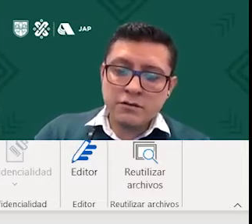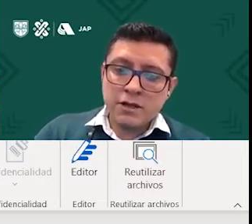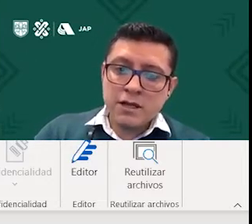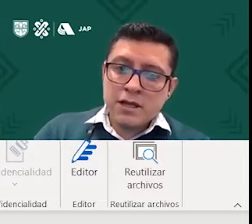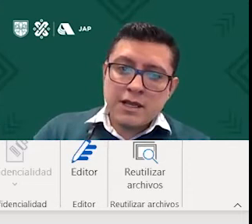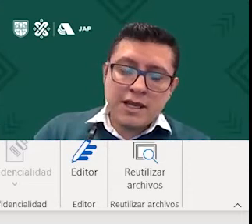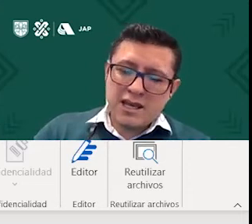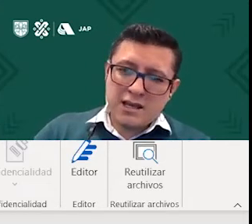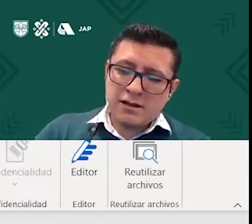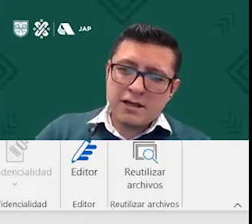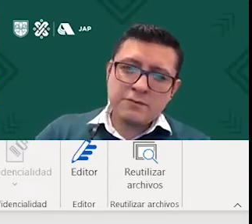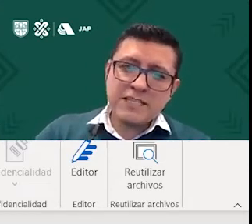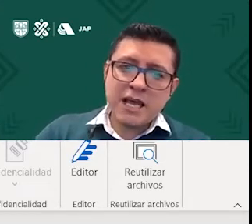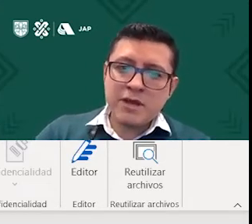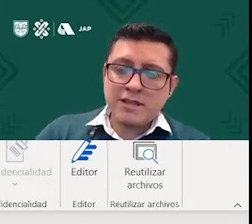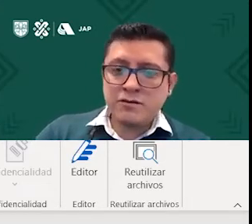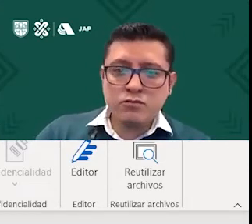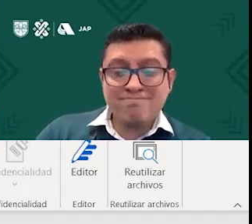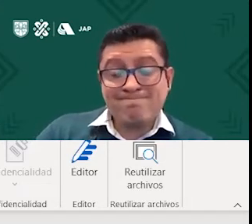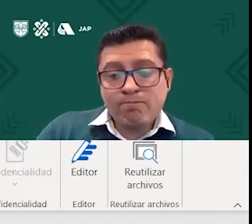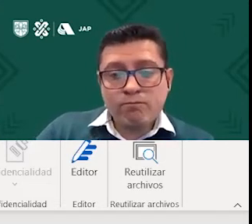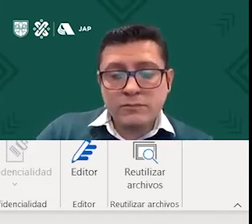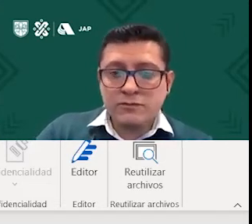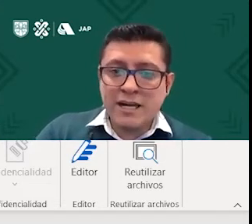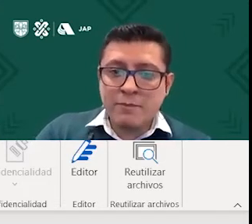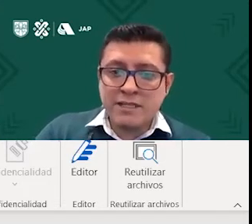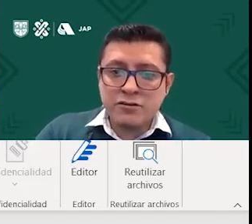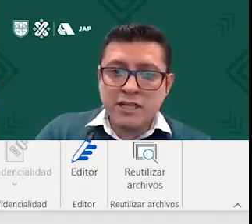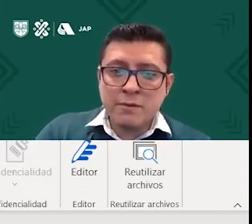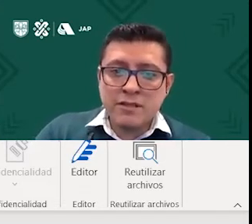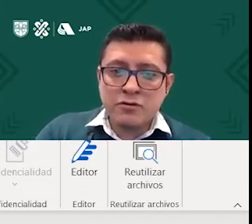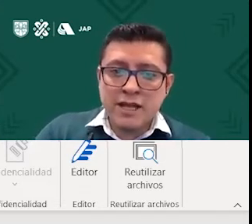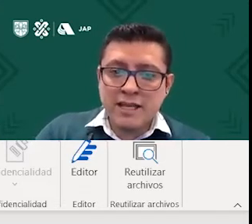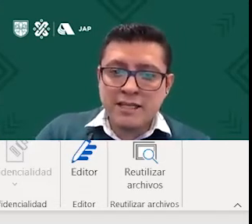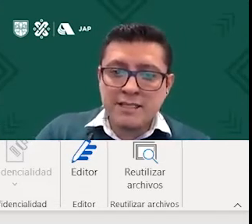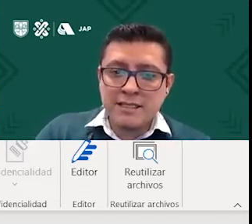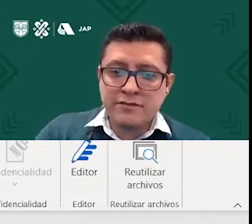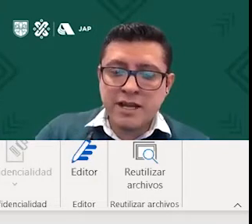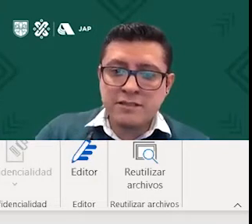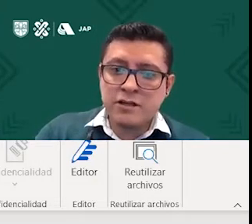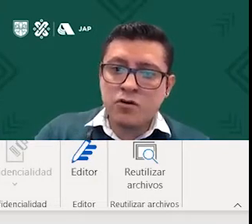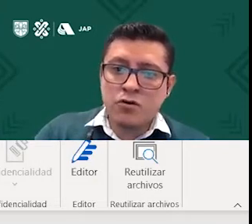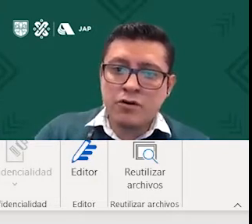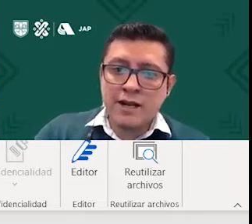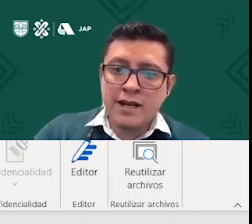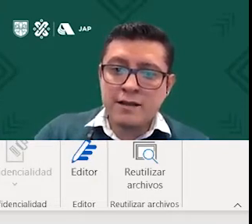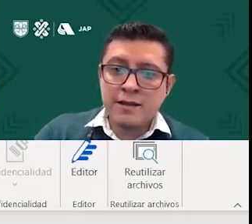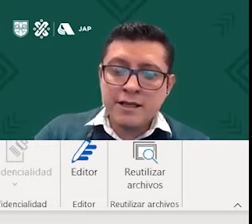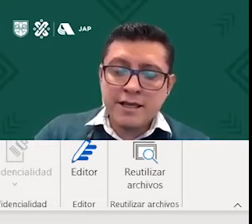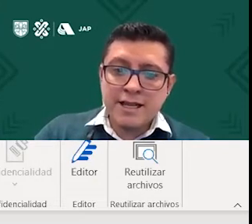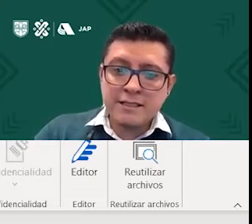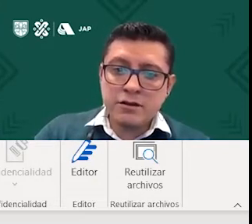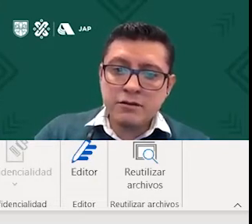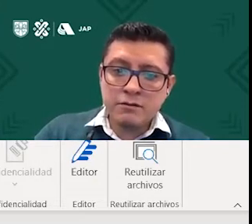en dicha sesión que es básicamente es una repetición nada más con una leyenda de certificación de lo que ocurrió en la